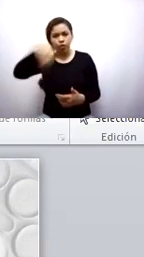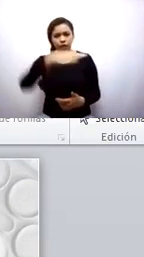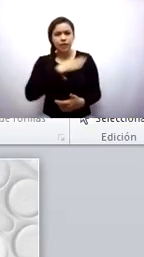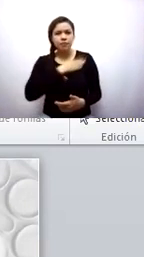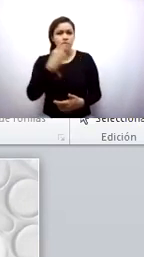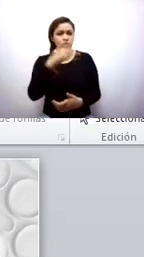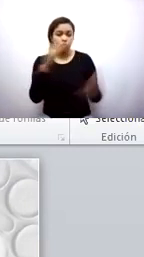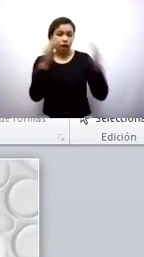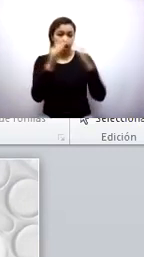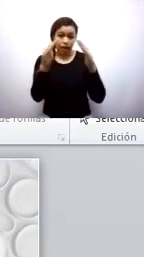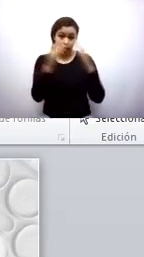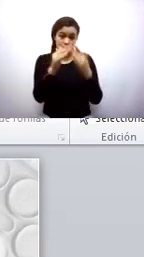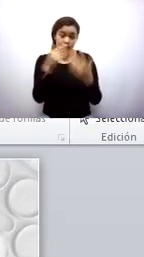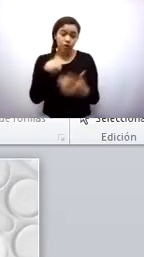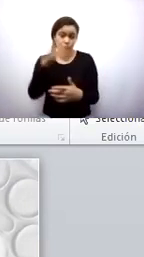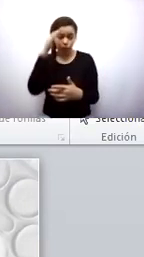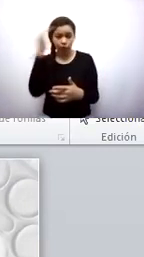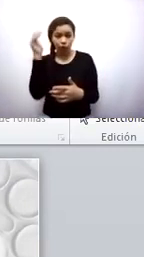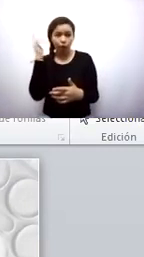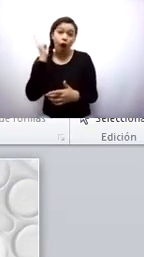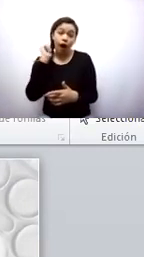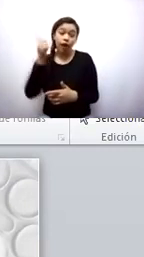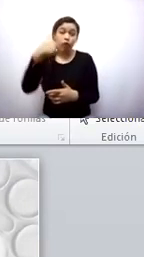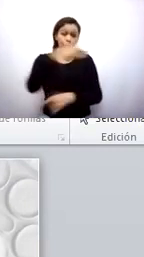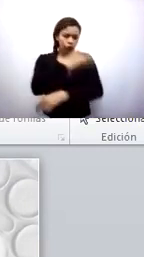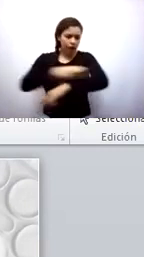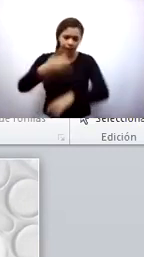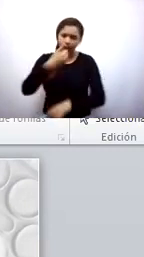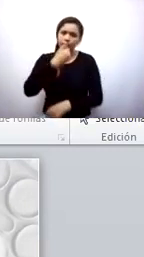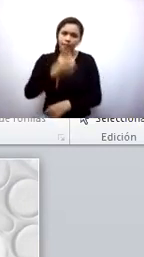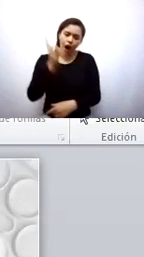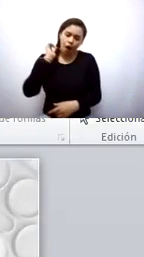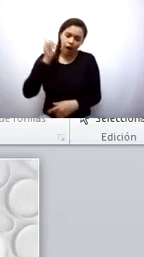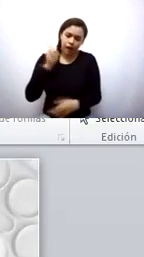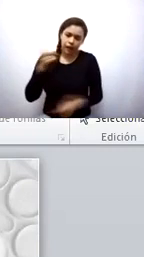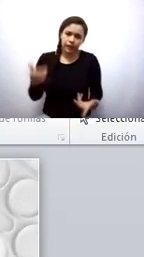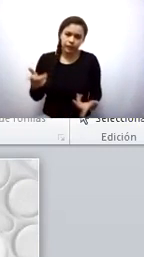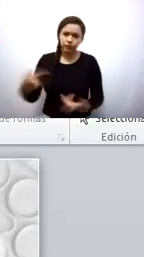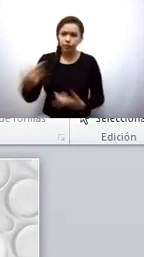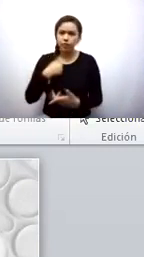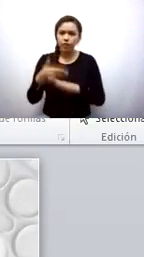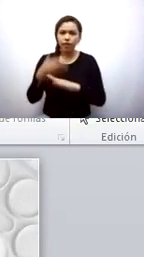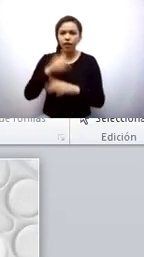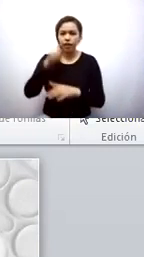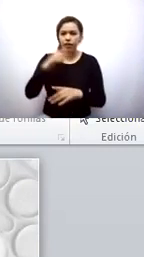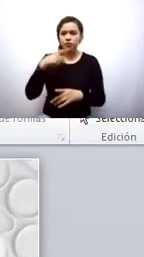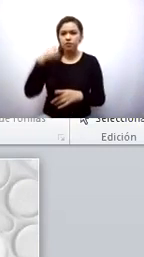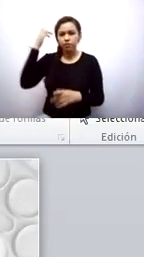casa, que pues su familia está bien. Y pues bueno, de antemano mis mejores deseos para todos